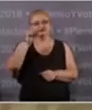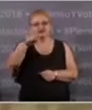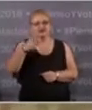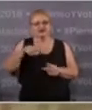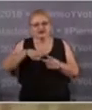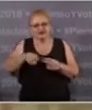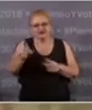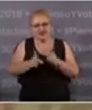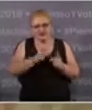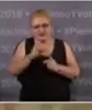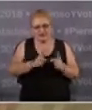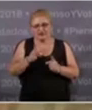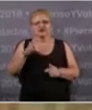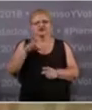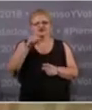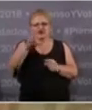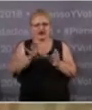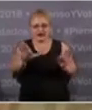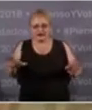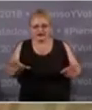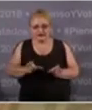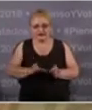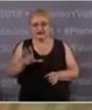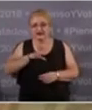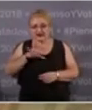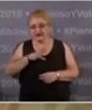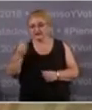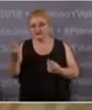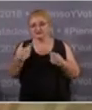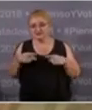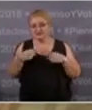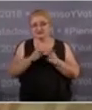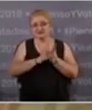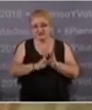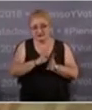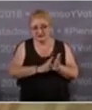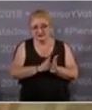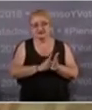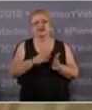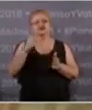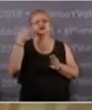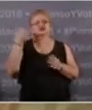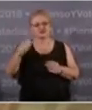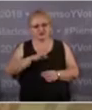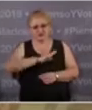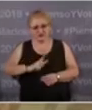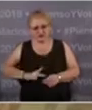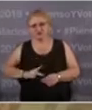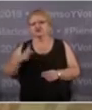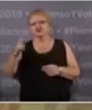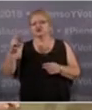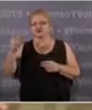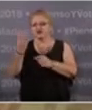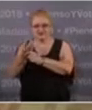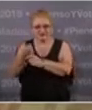Una cancha de barrio donde había marihuanos y había drogadictos. Y que el municipio logró transformar esa cancha en un